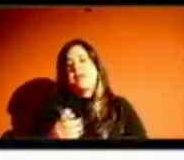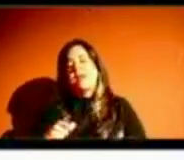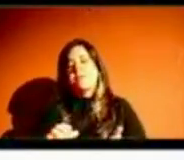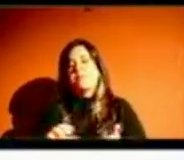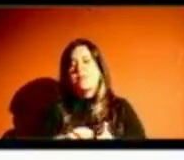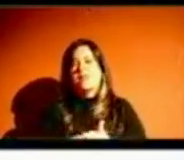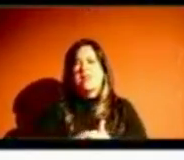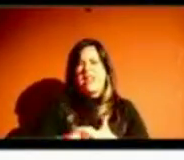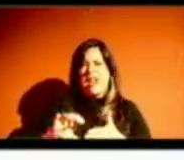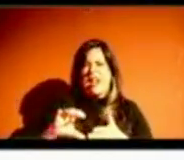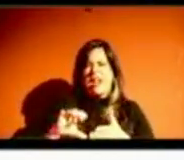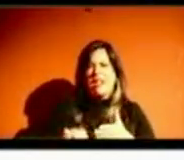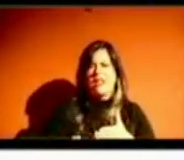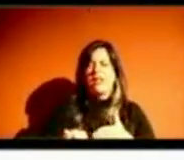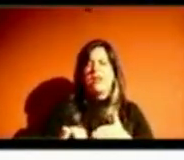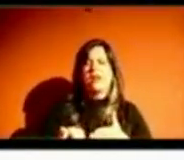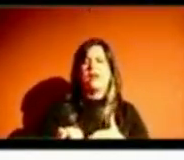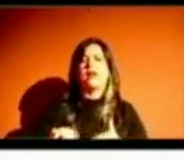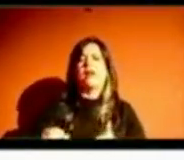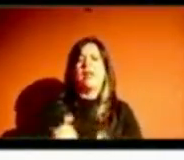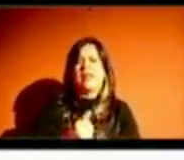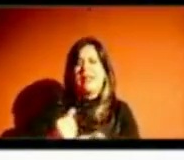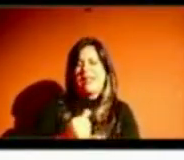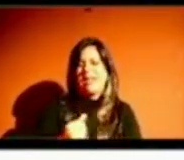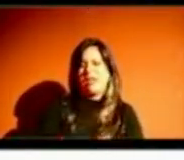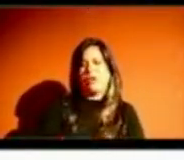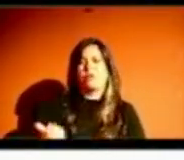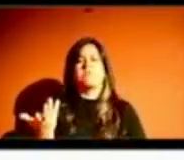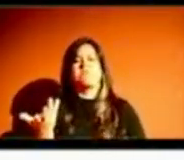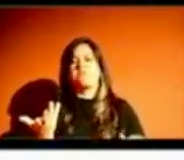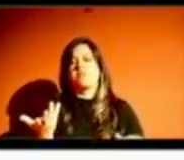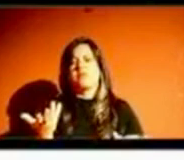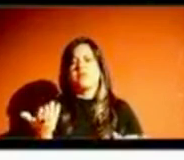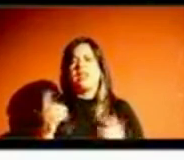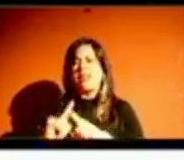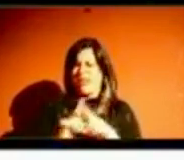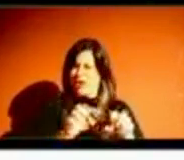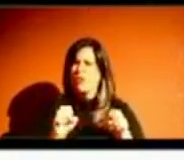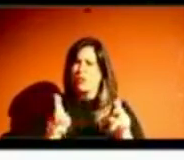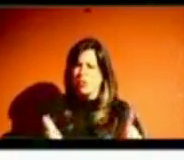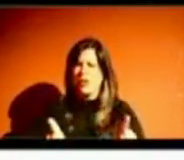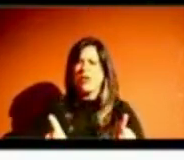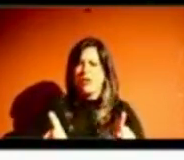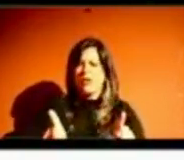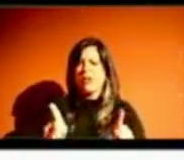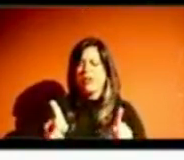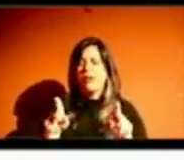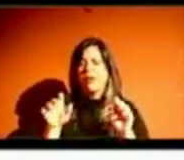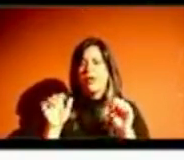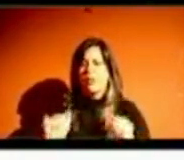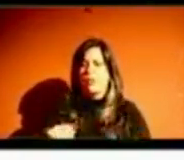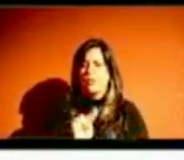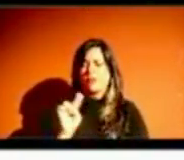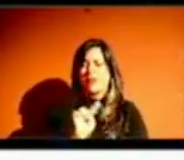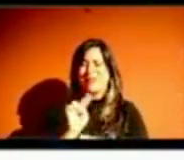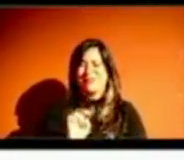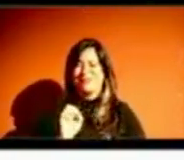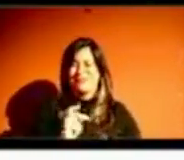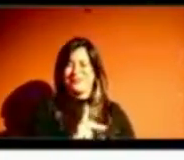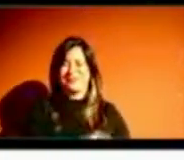de crédito o débito. Así que tiene ahí las opciones que va a poder entonces utilizar.